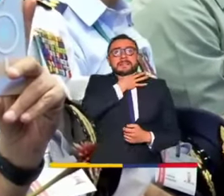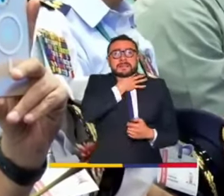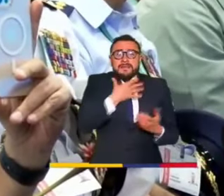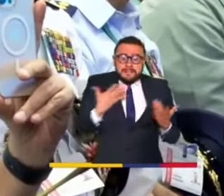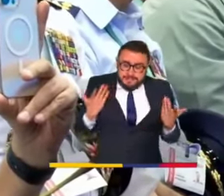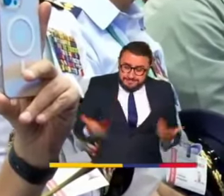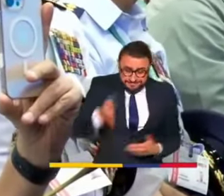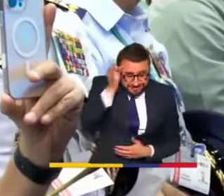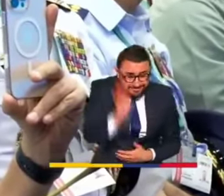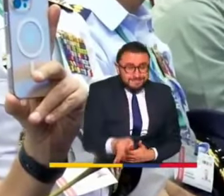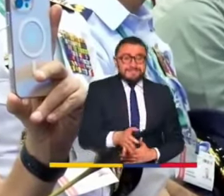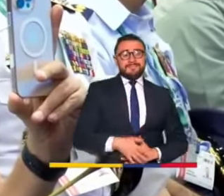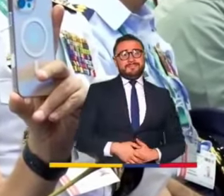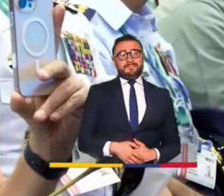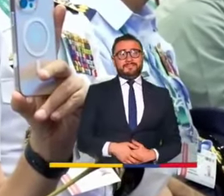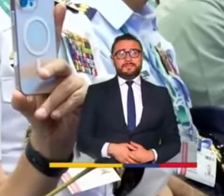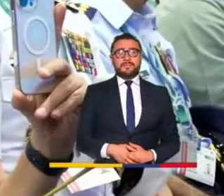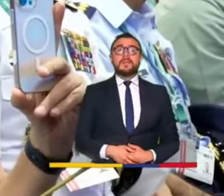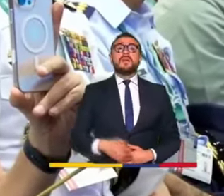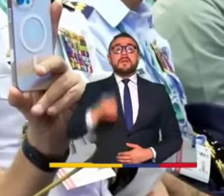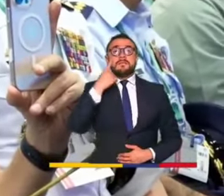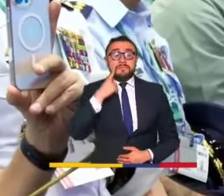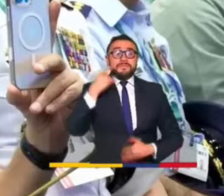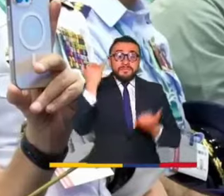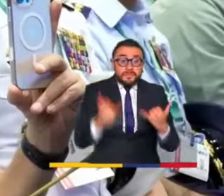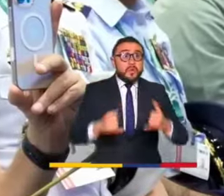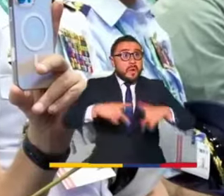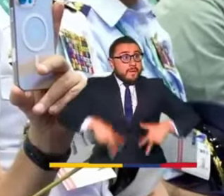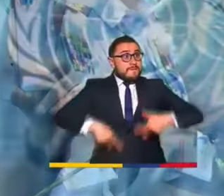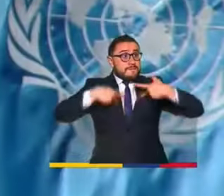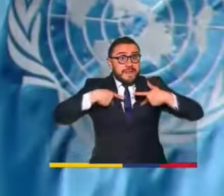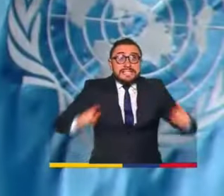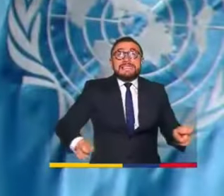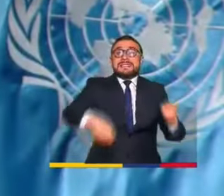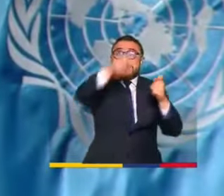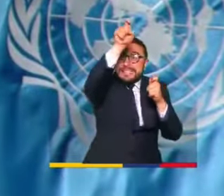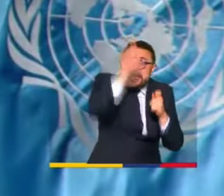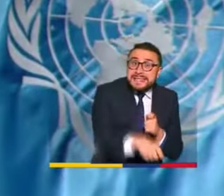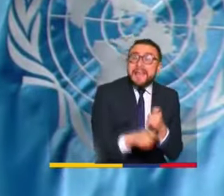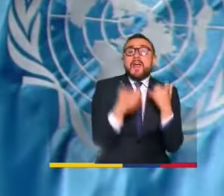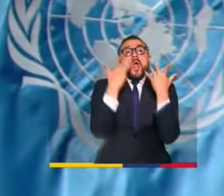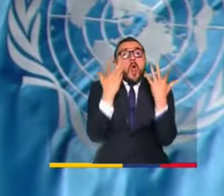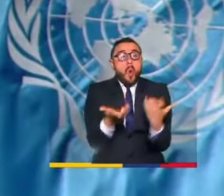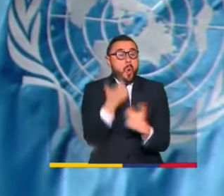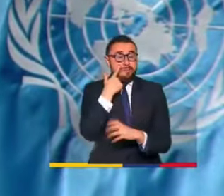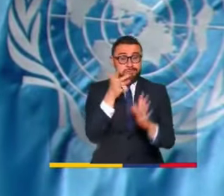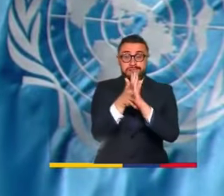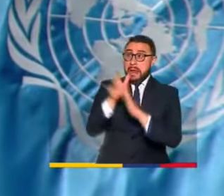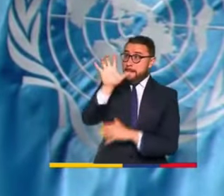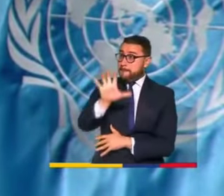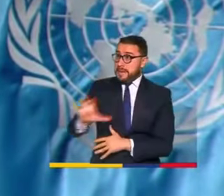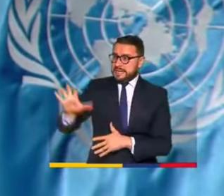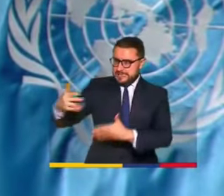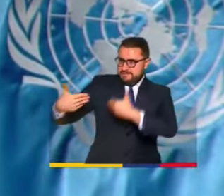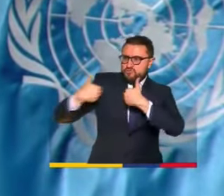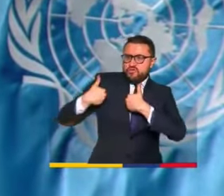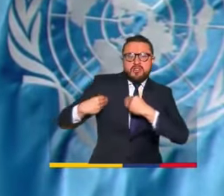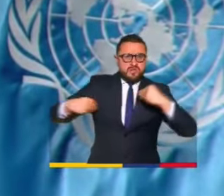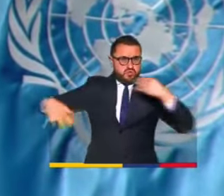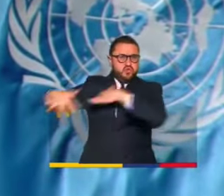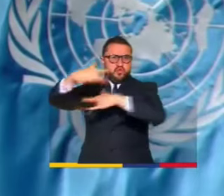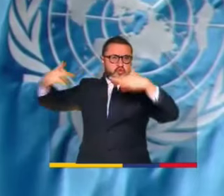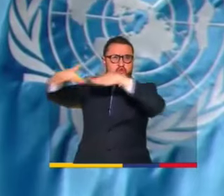hoy. Los que más emiten CO2 a la atmósfera son las